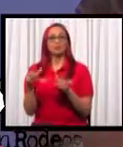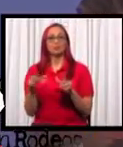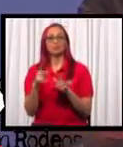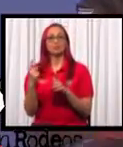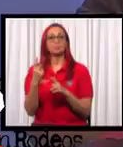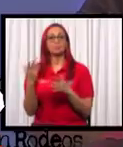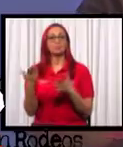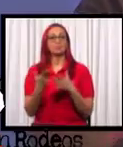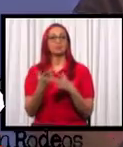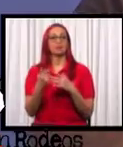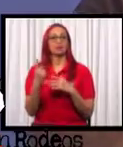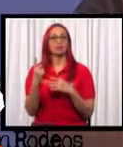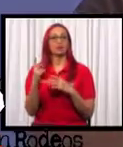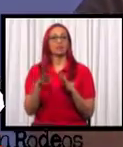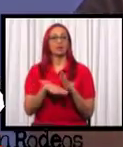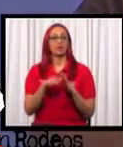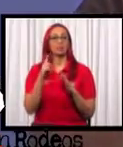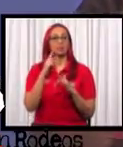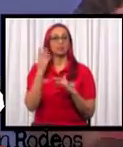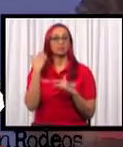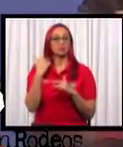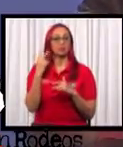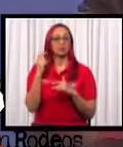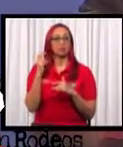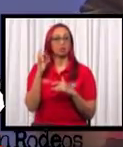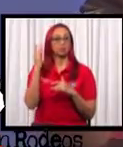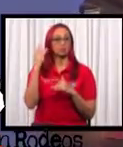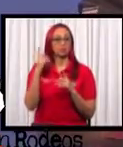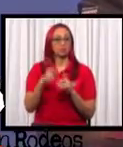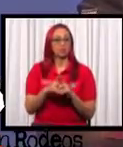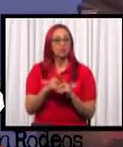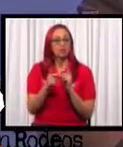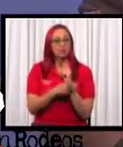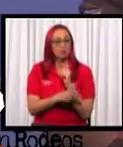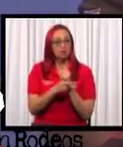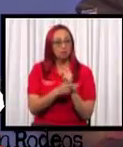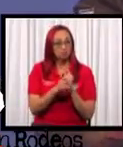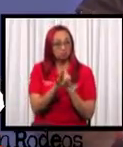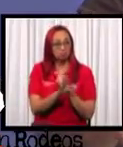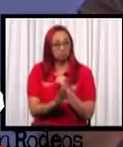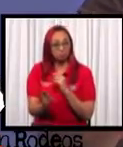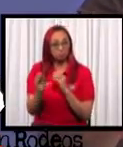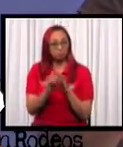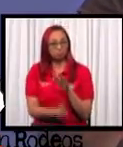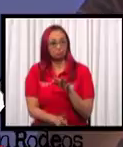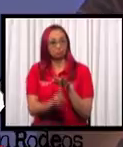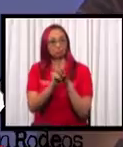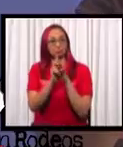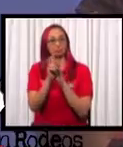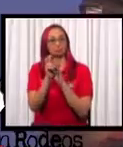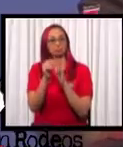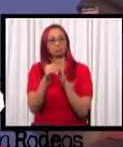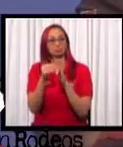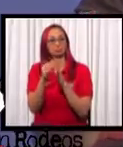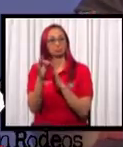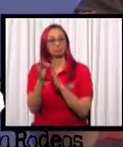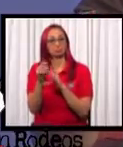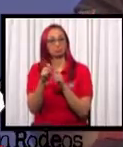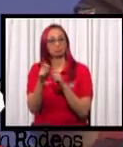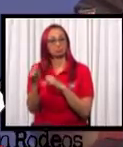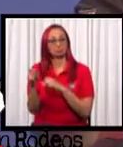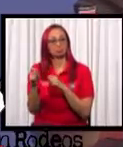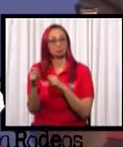barato. Porque ya en el 2008 nos pasó, un país asiático sacó a licitación 2 millones de toneladas métricas y al día